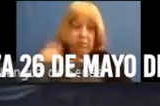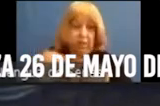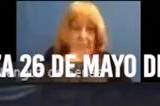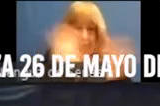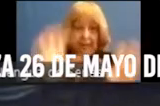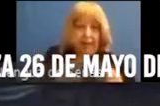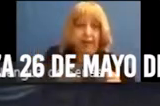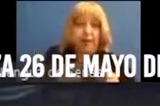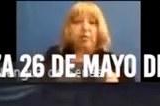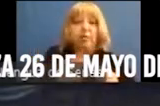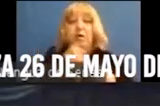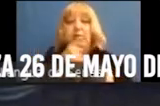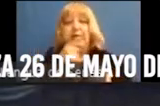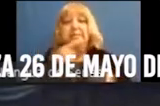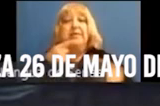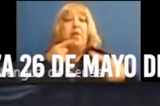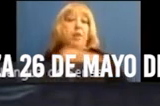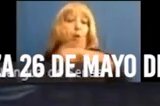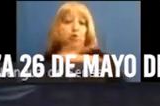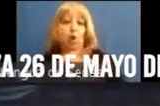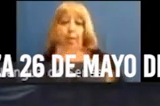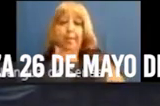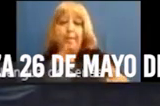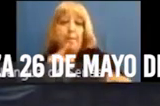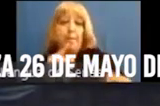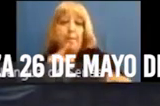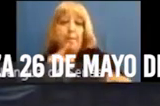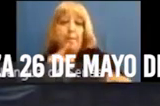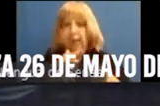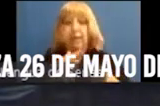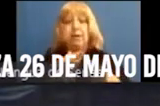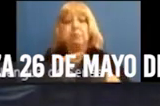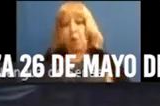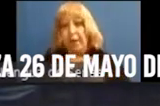discusión estrictamente política que no tiene